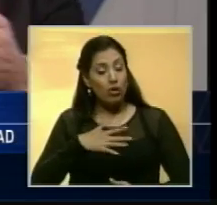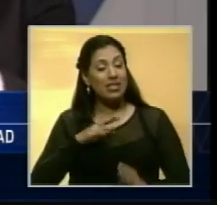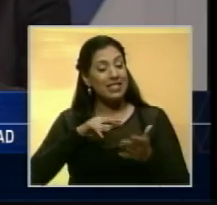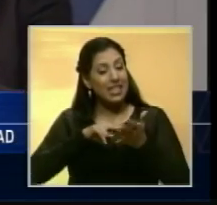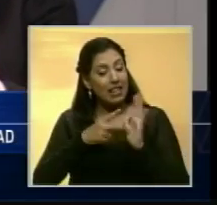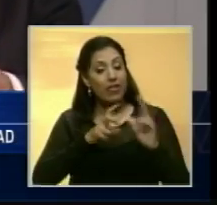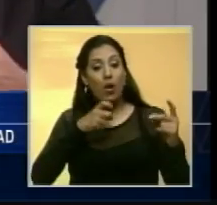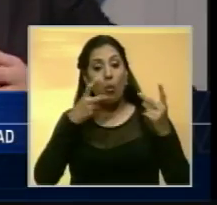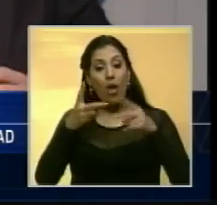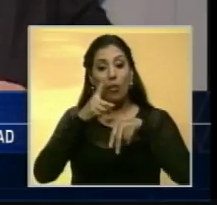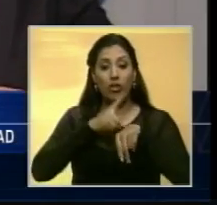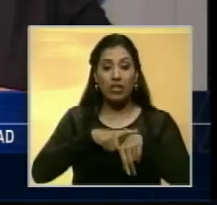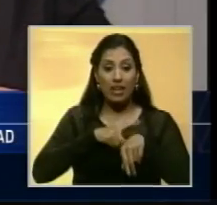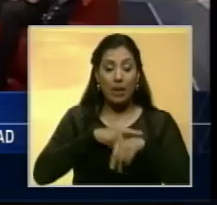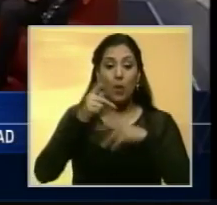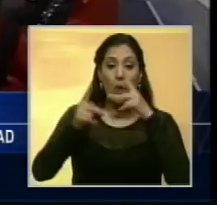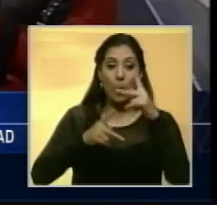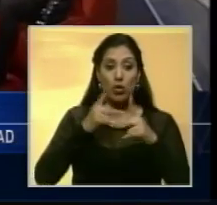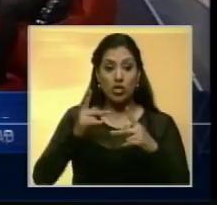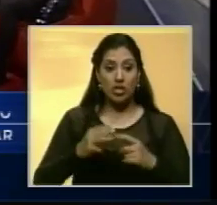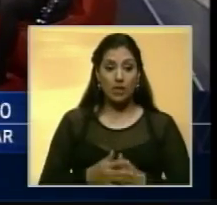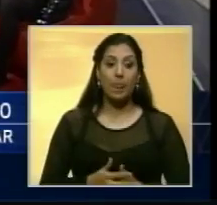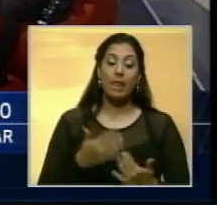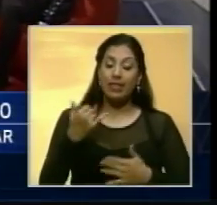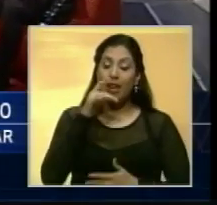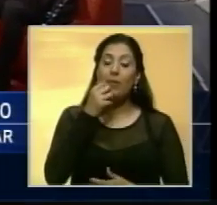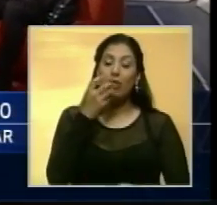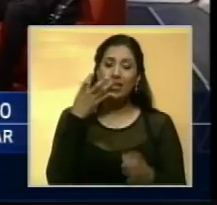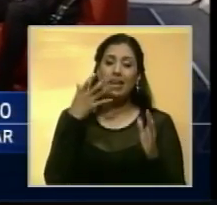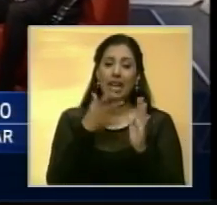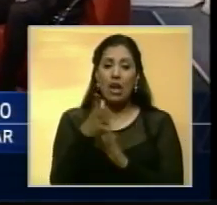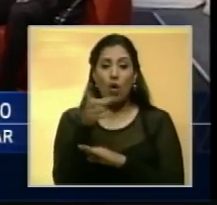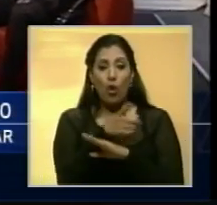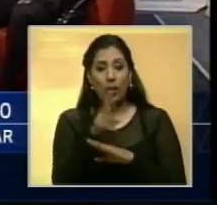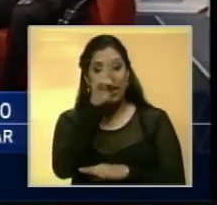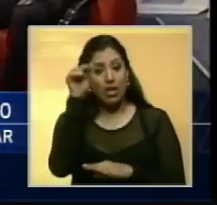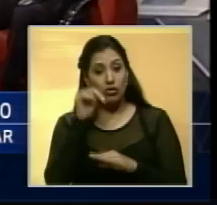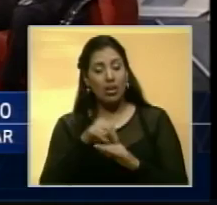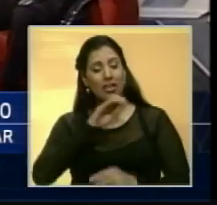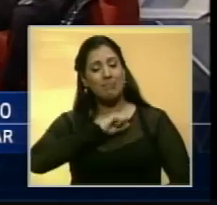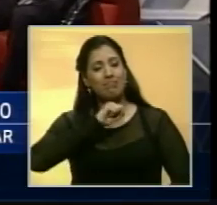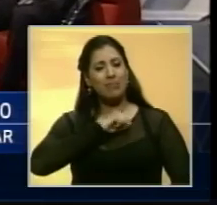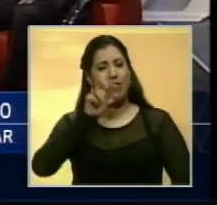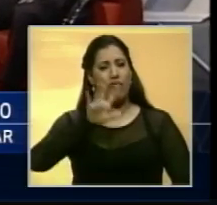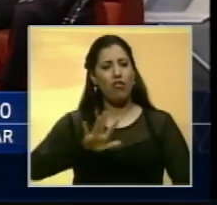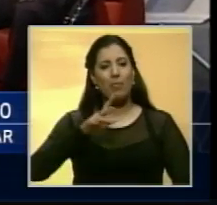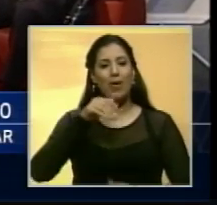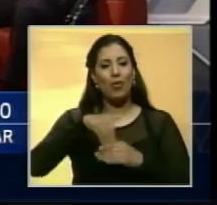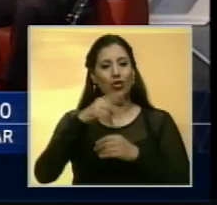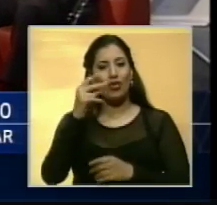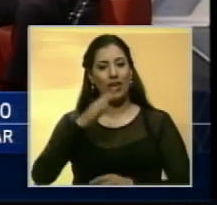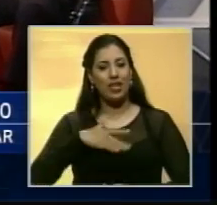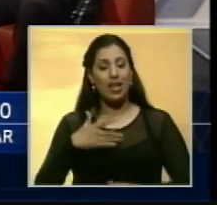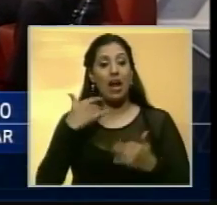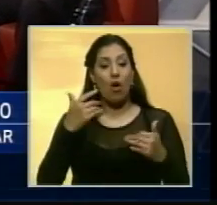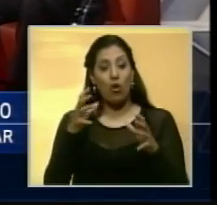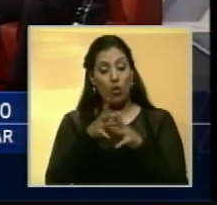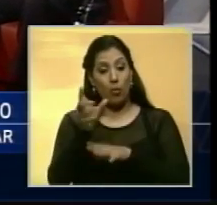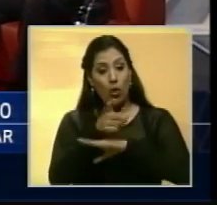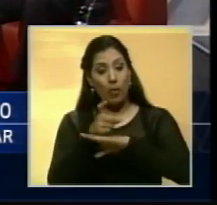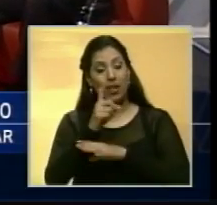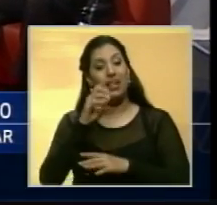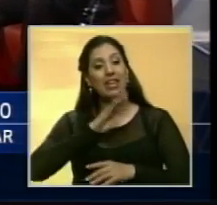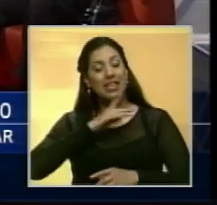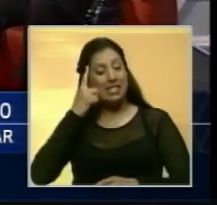Corresponde a una nueva etapa de este proceso. Ángel Medina también afirmó que el gobierno nacional teme medirse en elecciones. Indicó que el sector oficialista